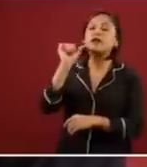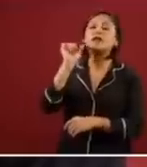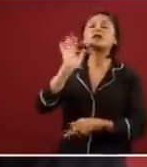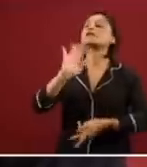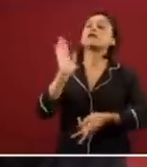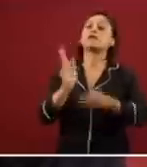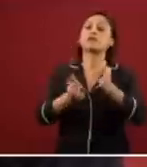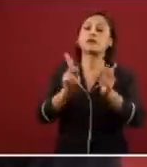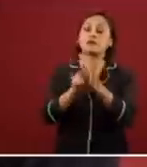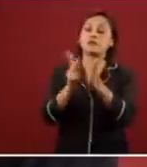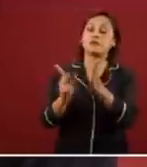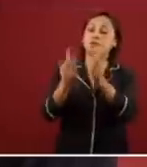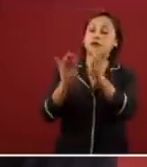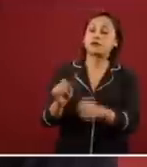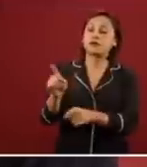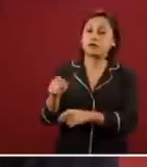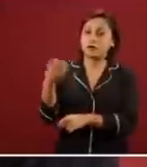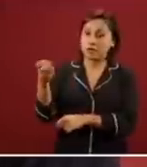falsea